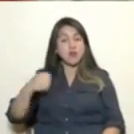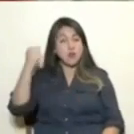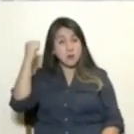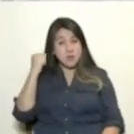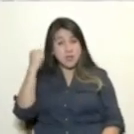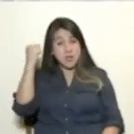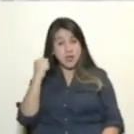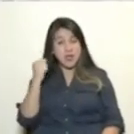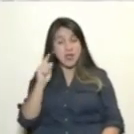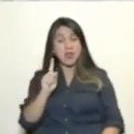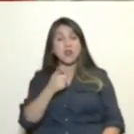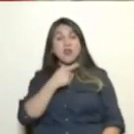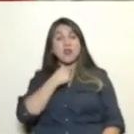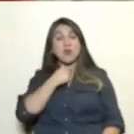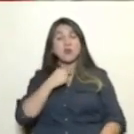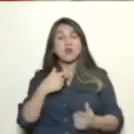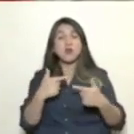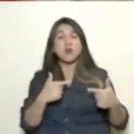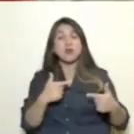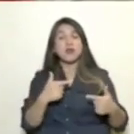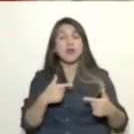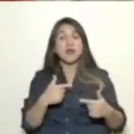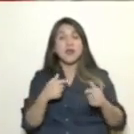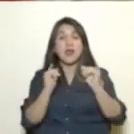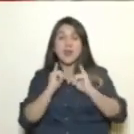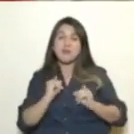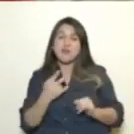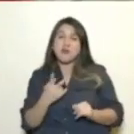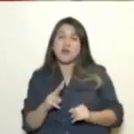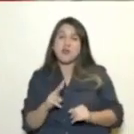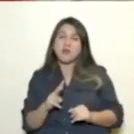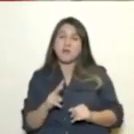Piñera? ¿Cómo? ¿No le ha gustado la política exterior, la manera de